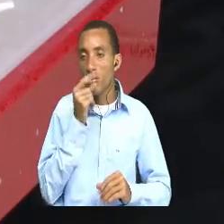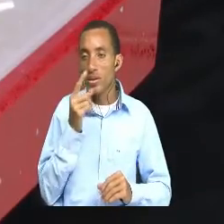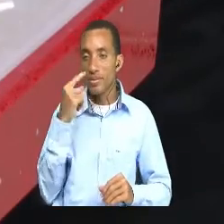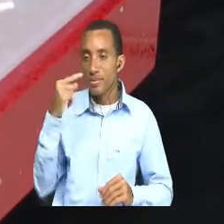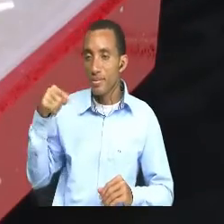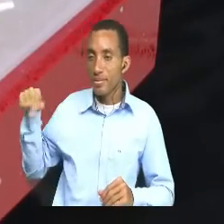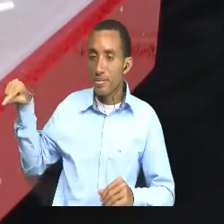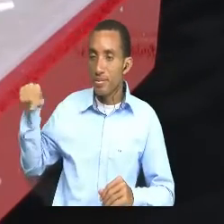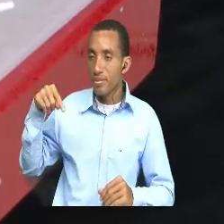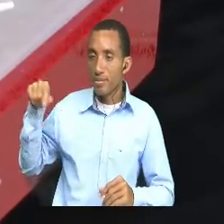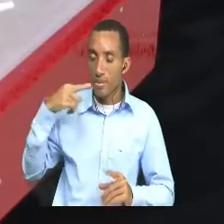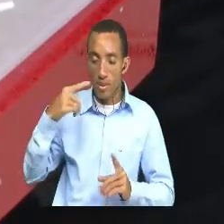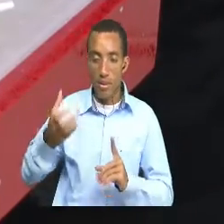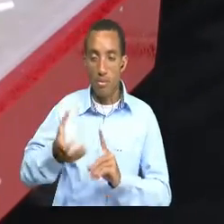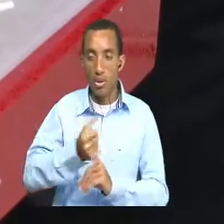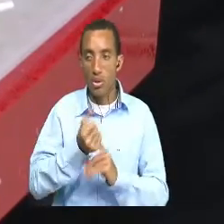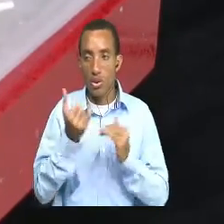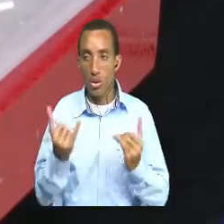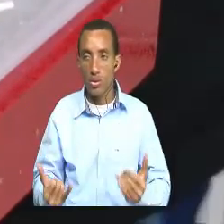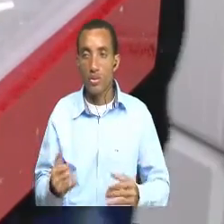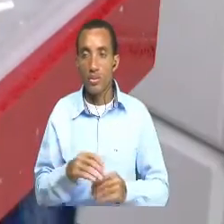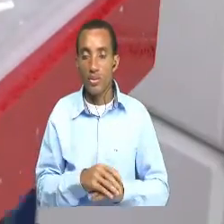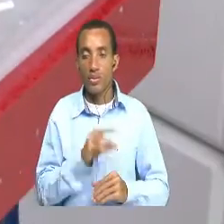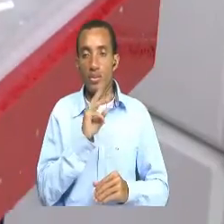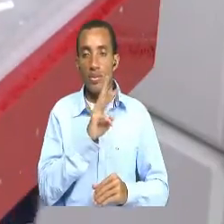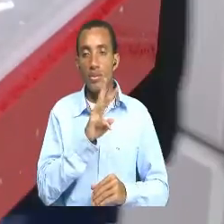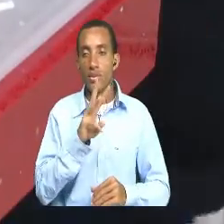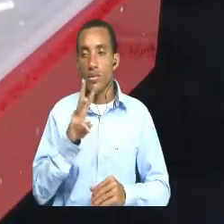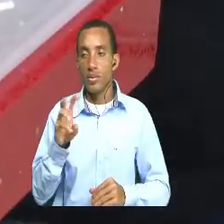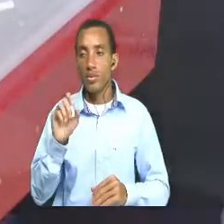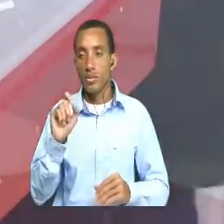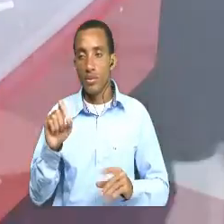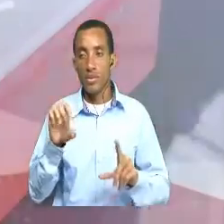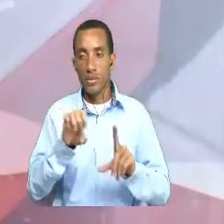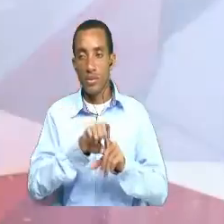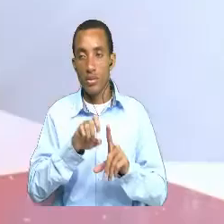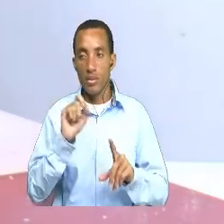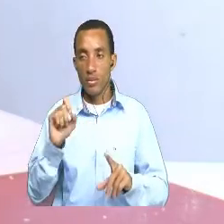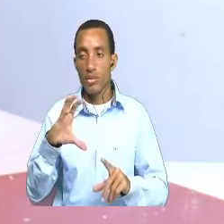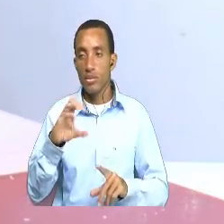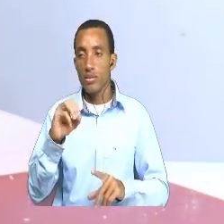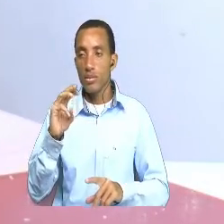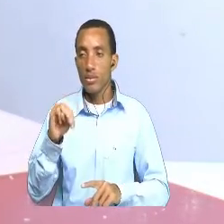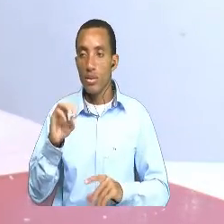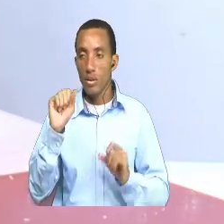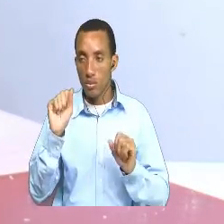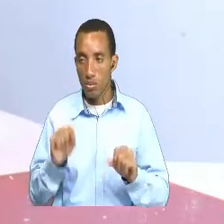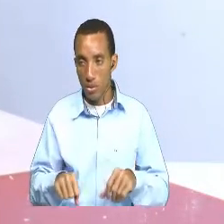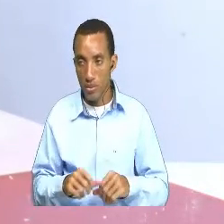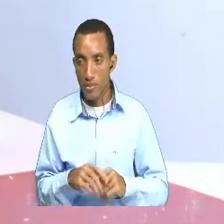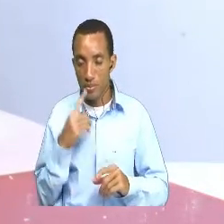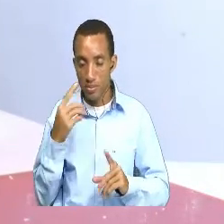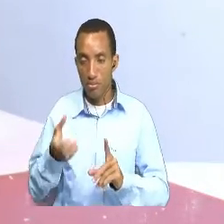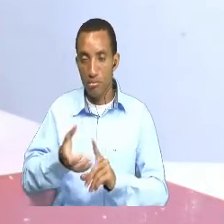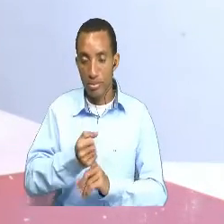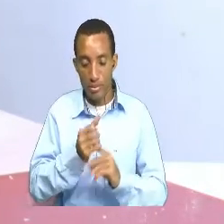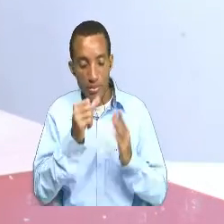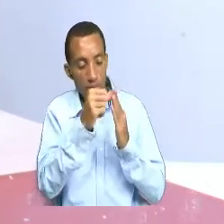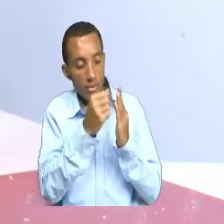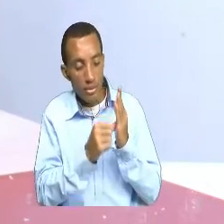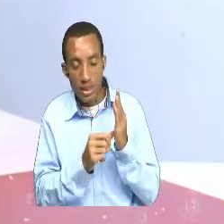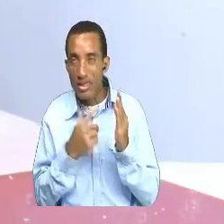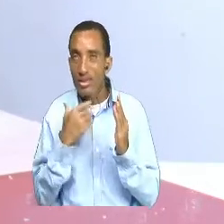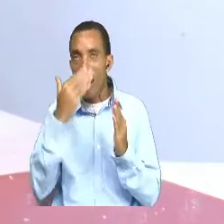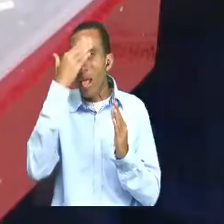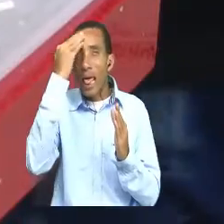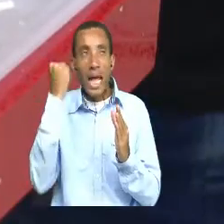pueden encontrar la receta del día de hoy a través de www ocultos enlace televisión puntocom cambien puede conseguir la receta que se les perdió que no